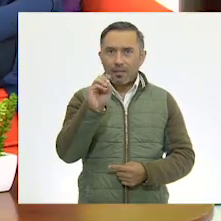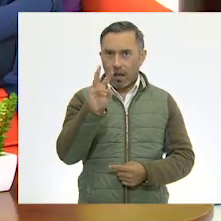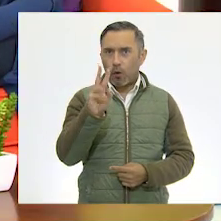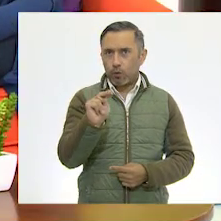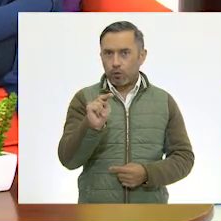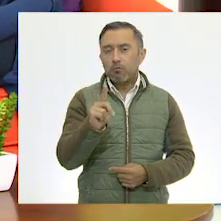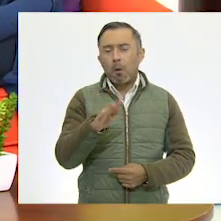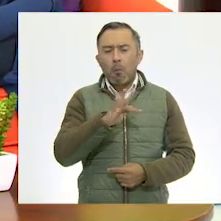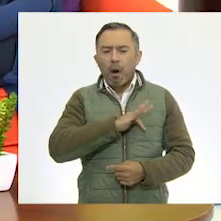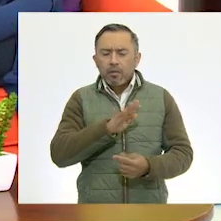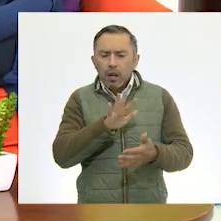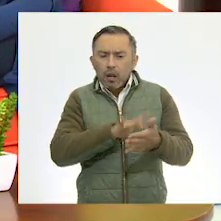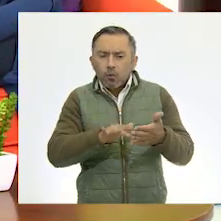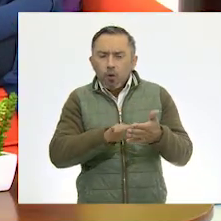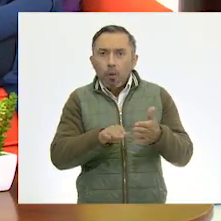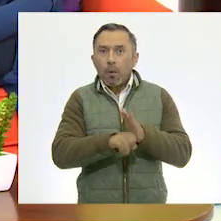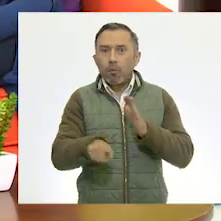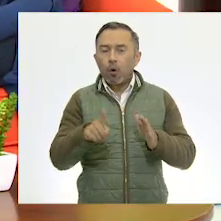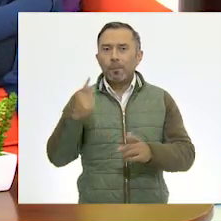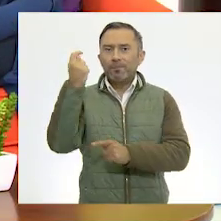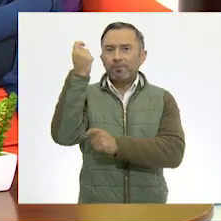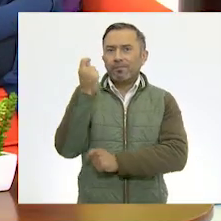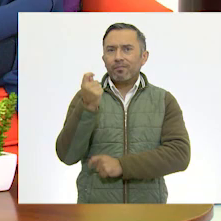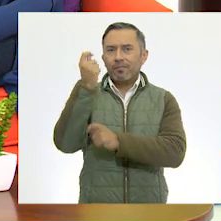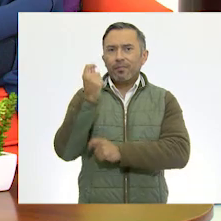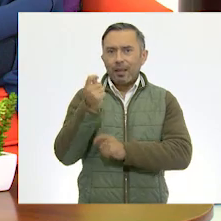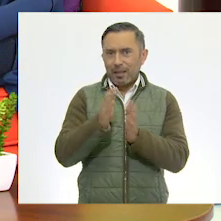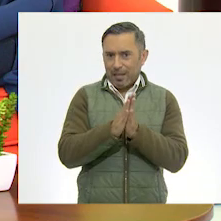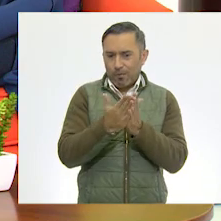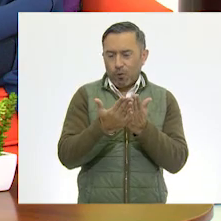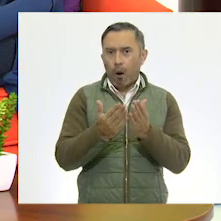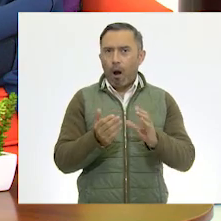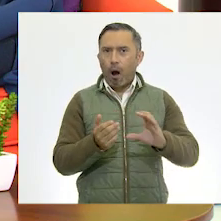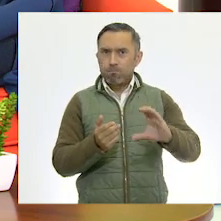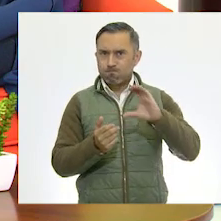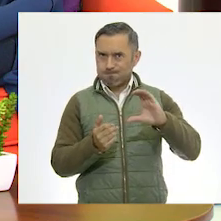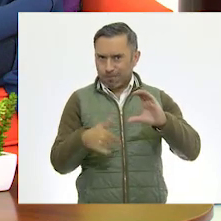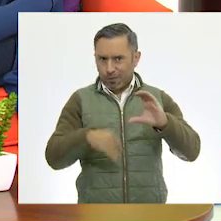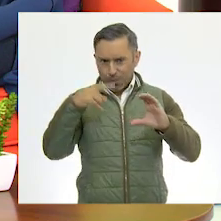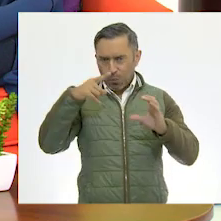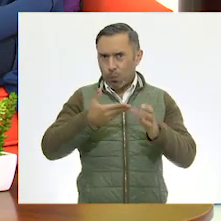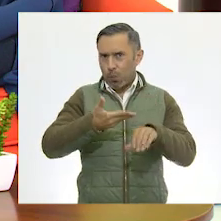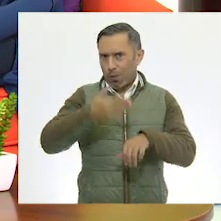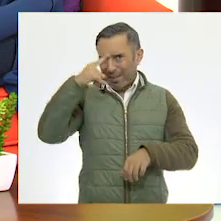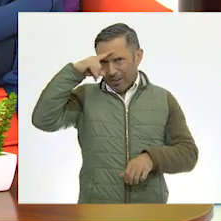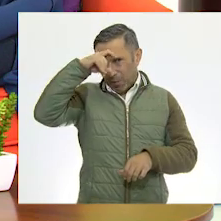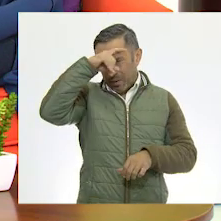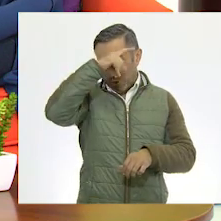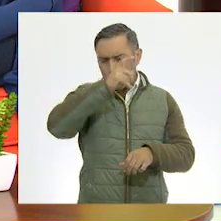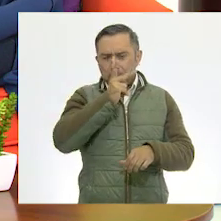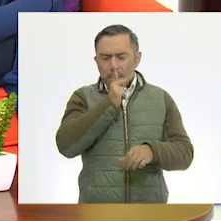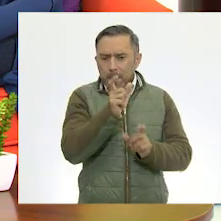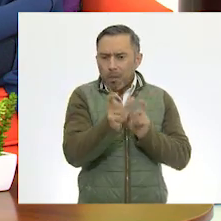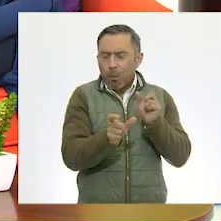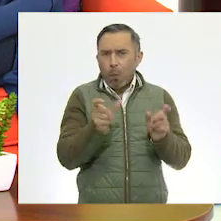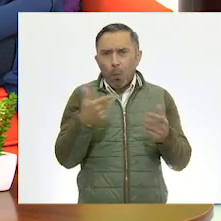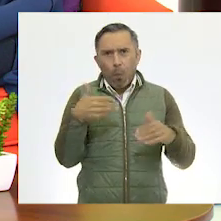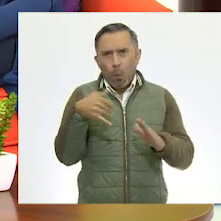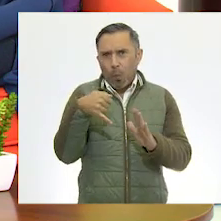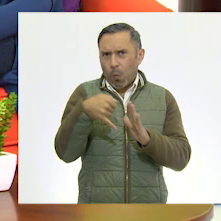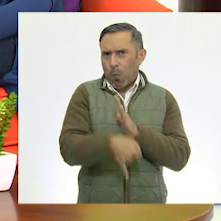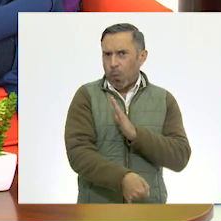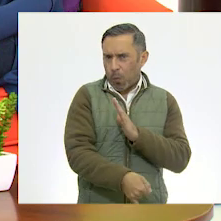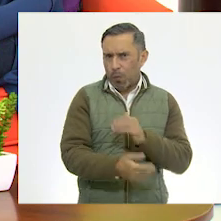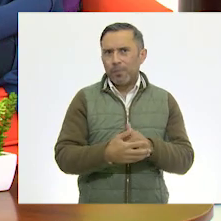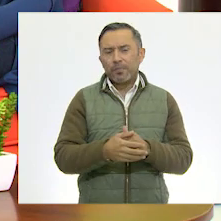sé, accesible un Quijote de la Mancha, que es un texto muy complejo, con un nivel de...